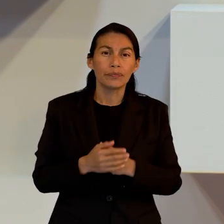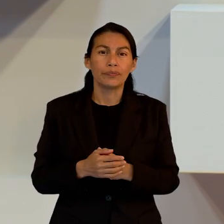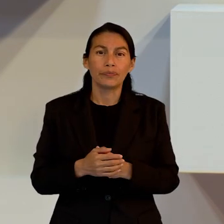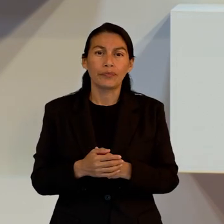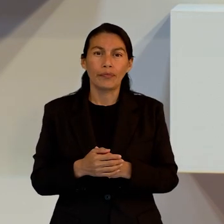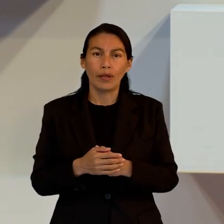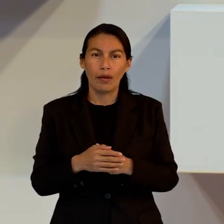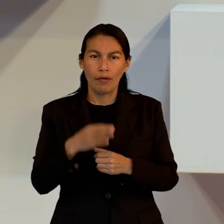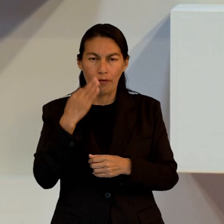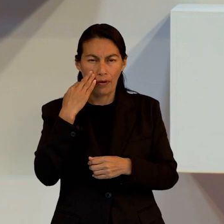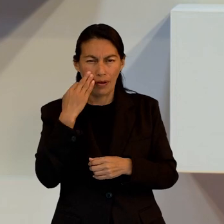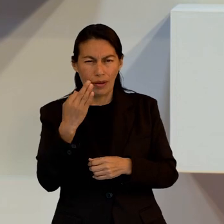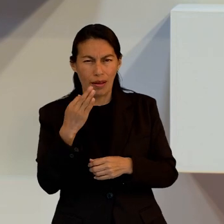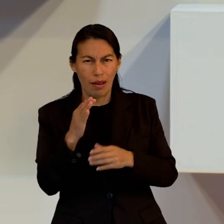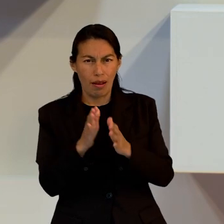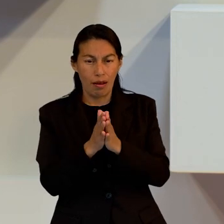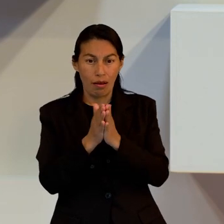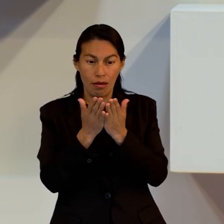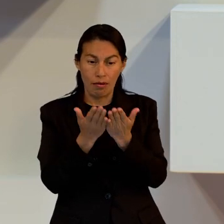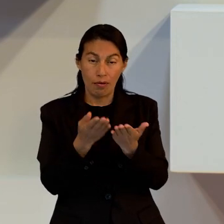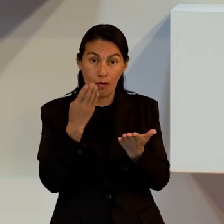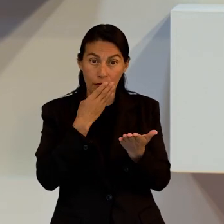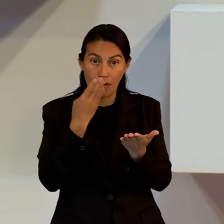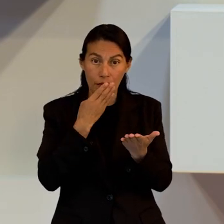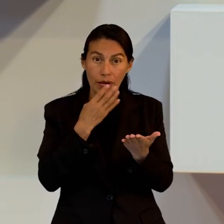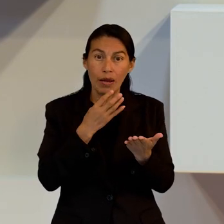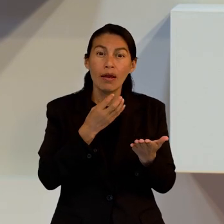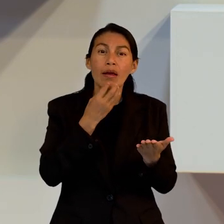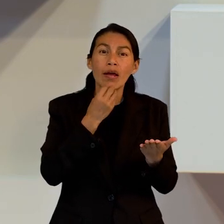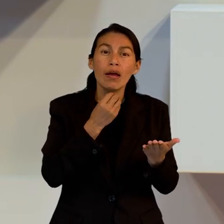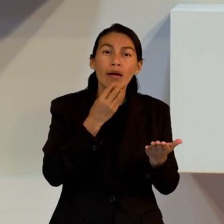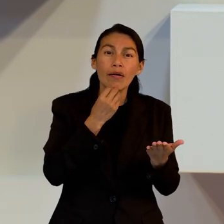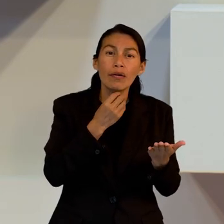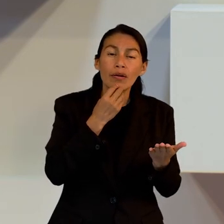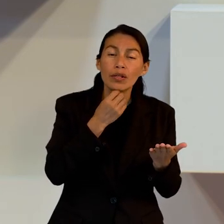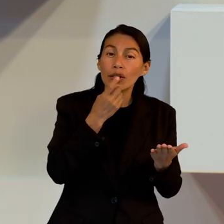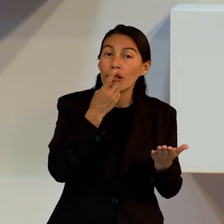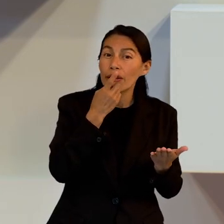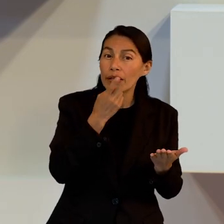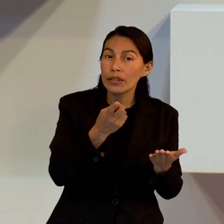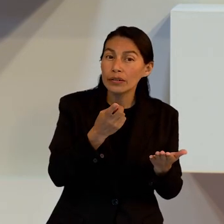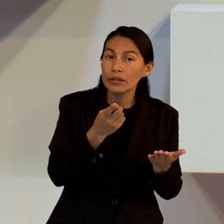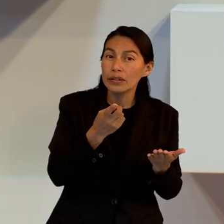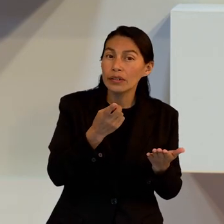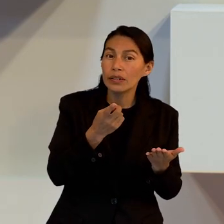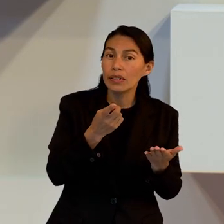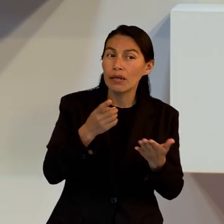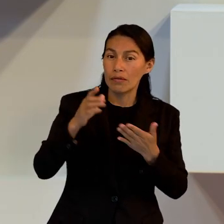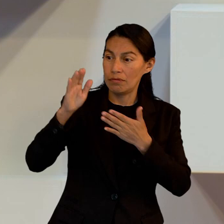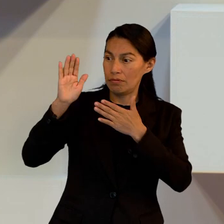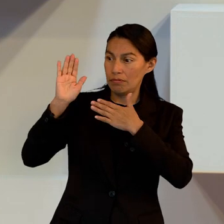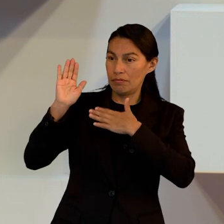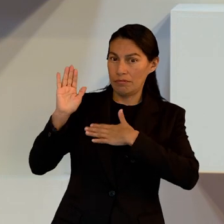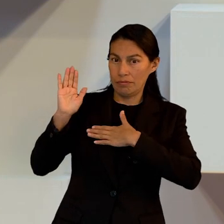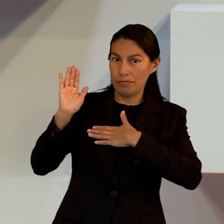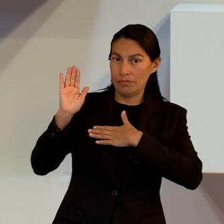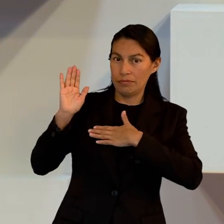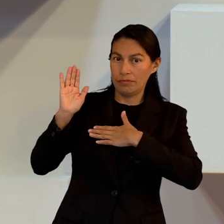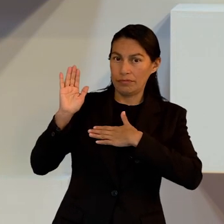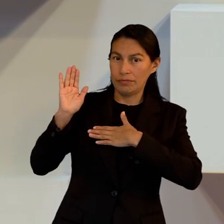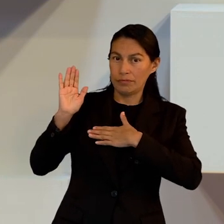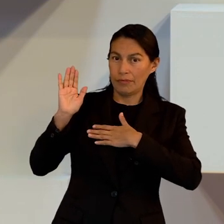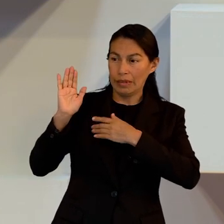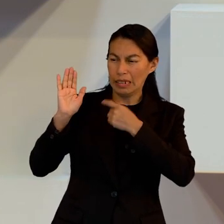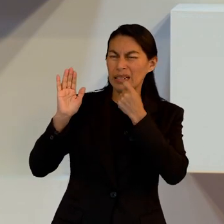ocasión y el libro de hebreos señala que la instauración del antiguo pacto implicaba la